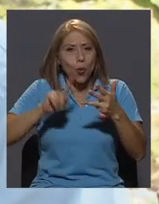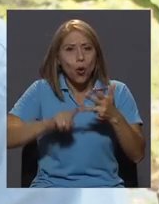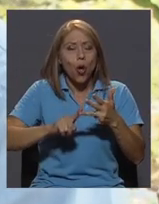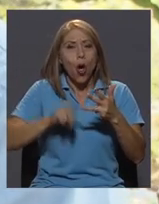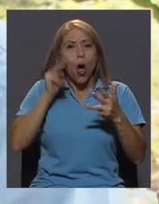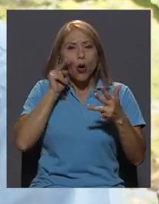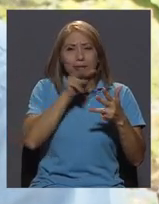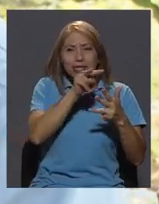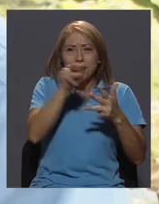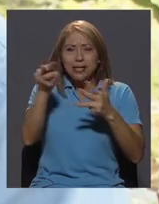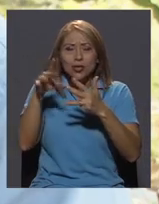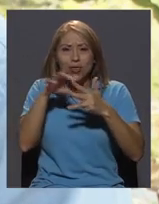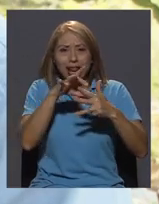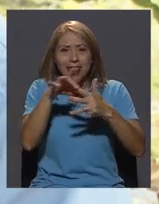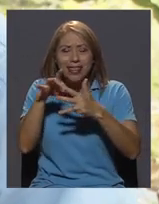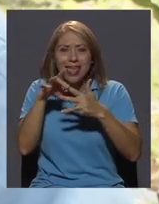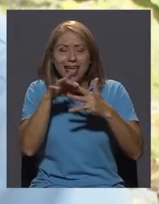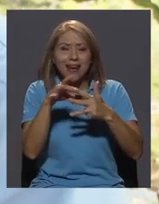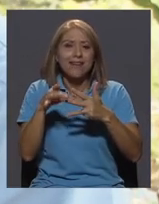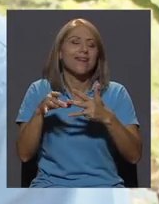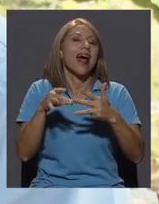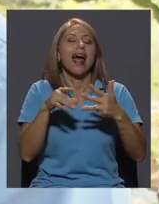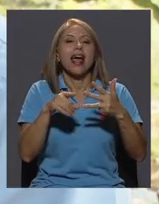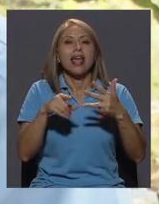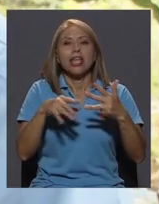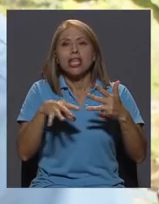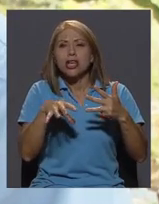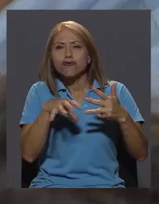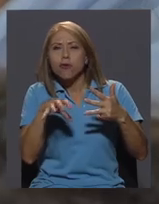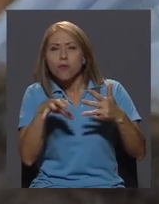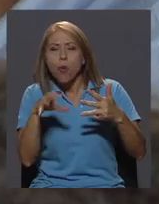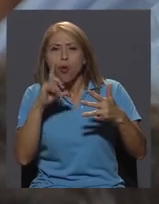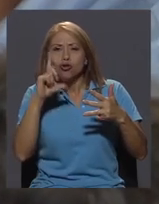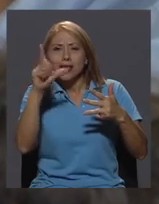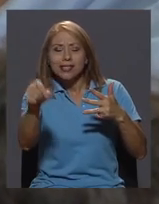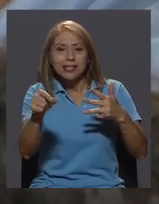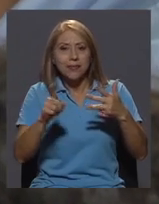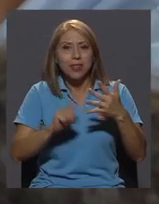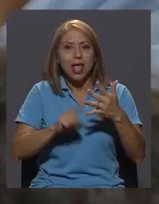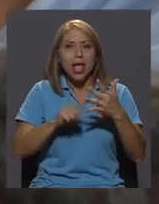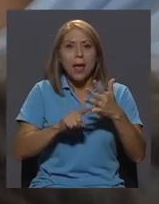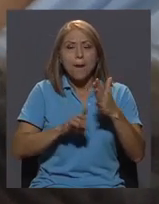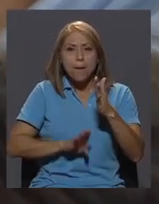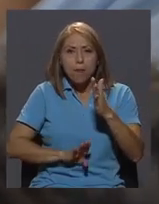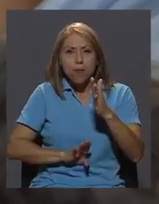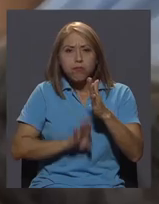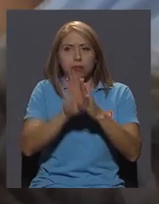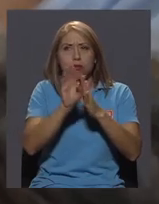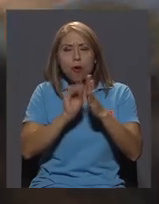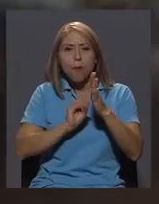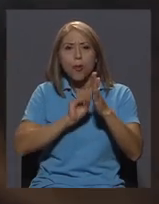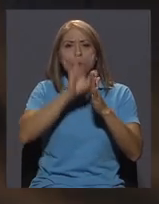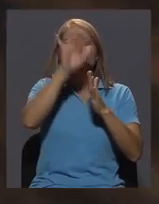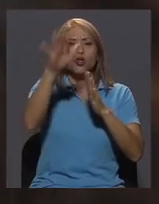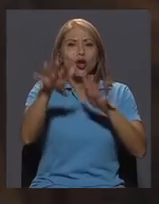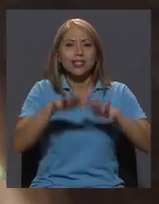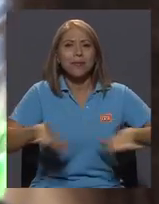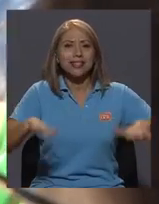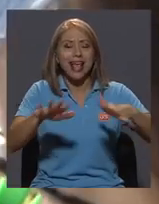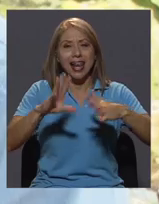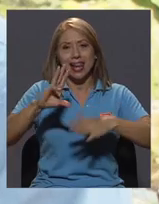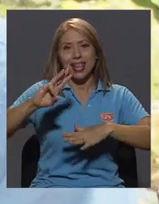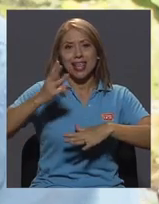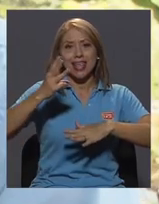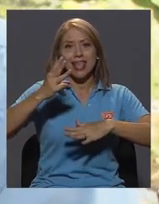o observación de la Tierra y remote sensing. También vamos a poder ver propulsión espacial y finalmente